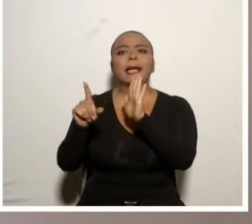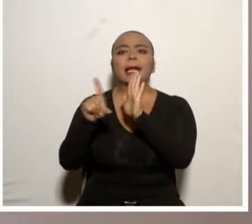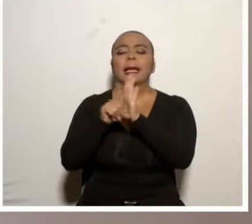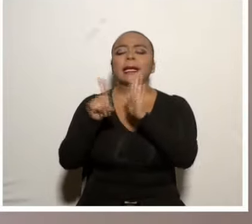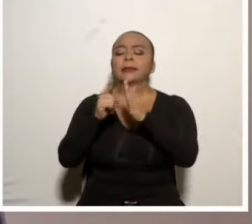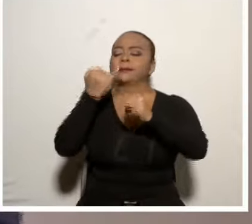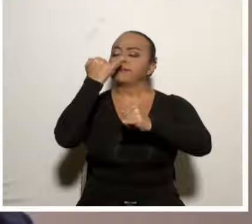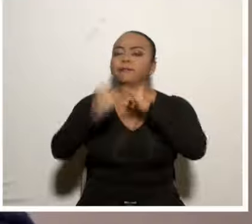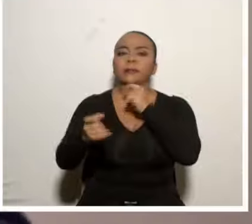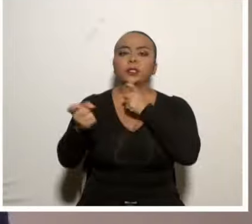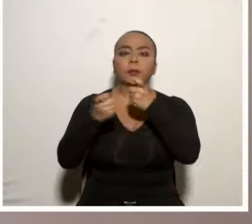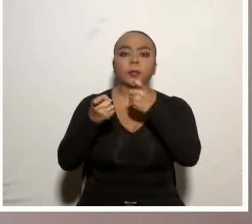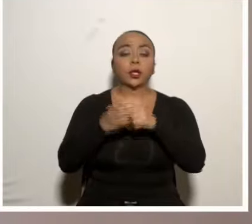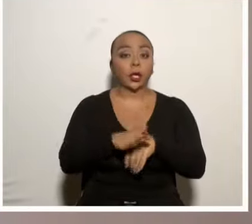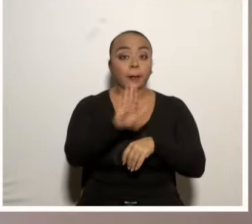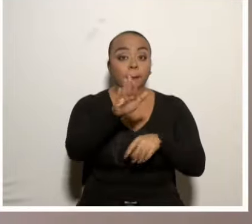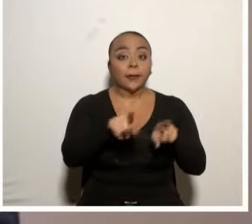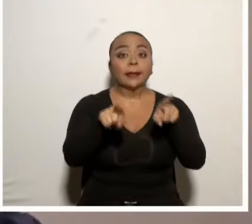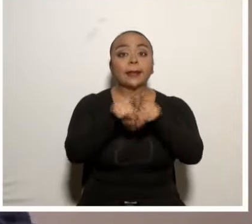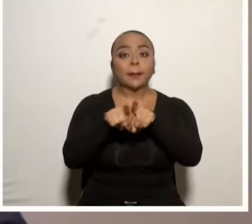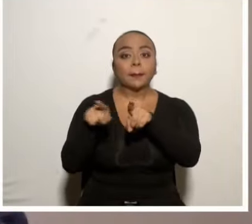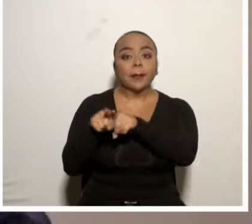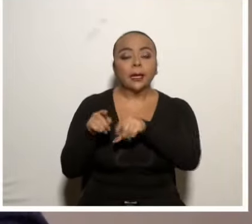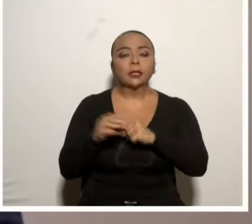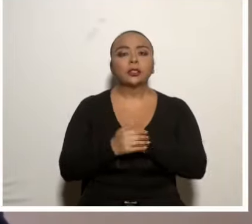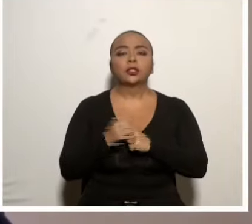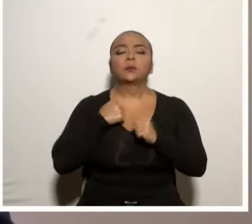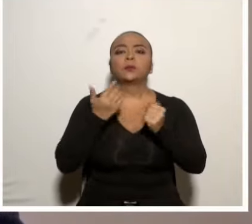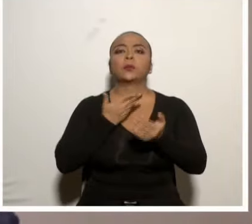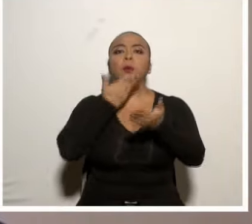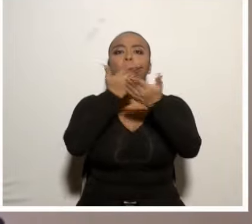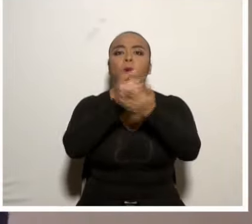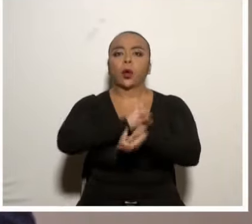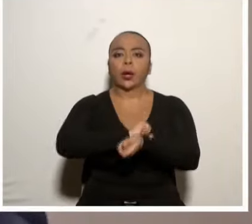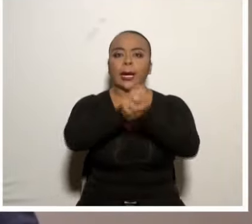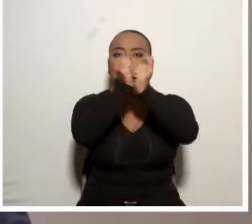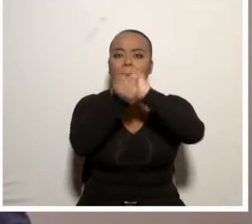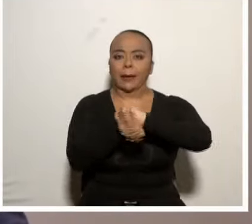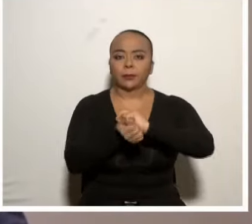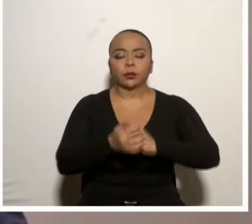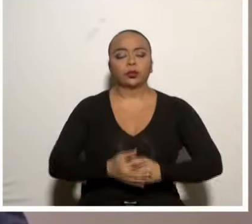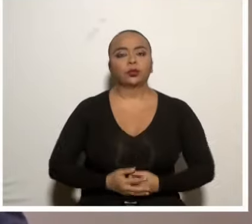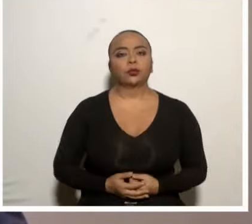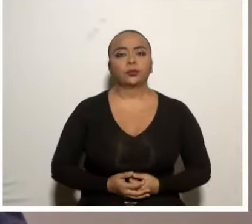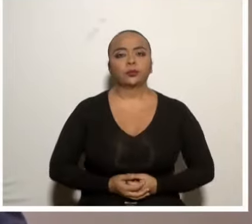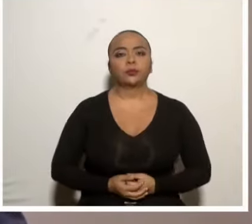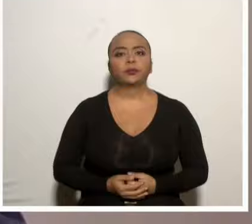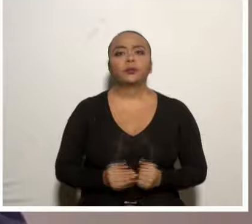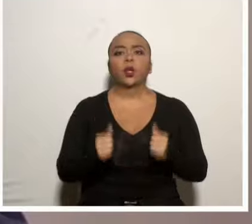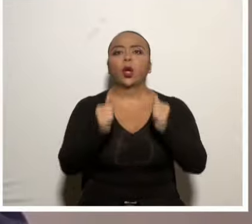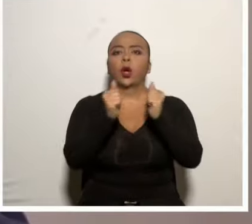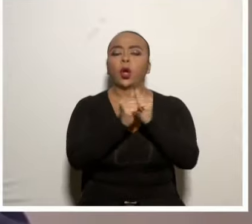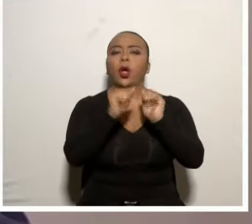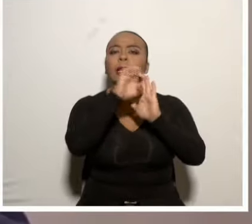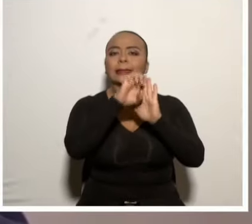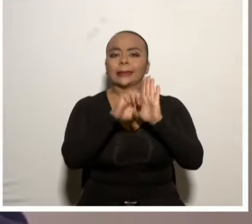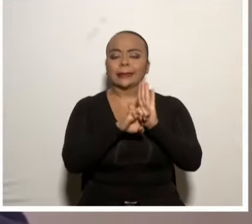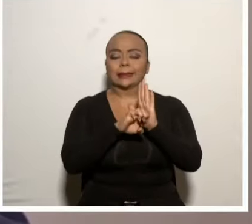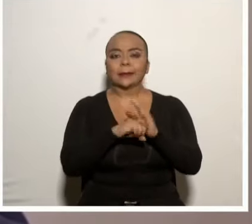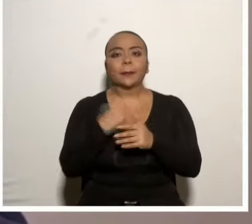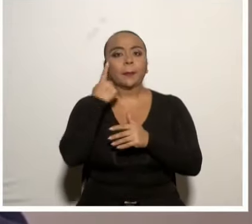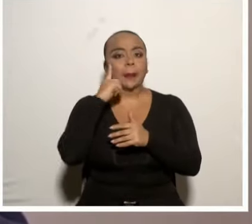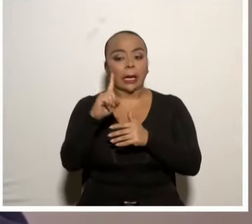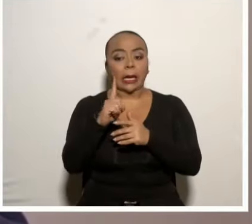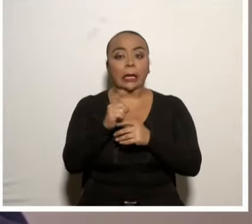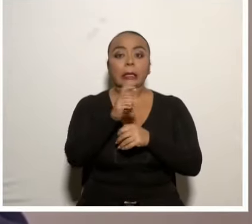extinción de dominio. También estoy proponiendo cambios con estándares OCDE para que